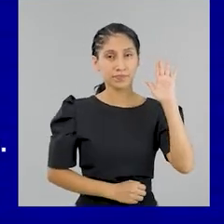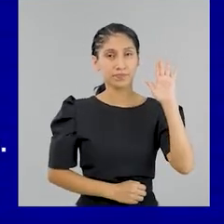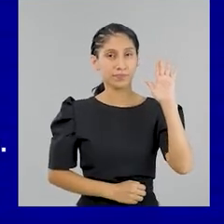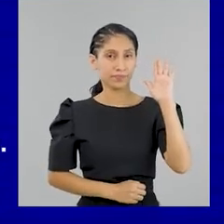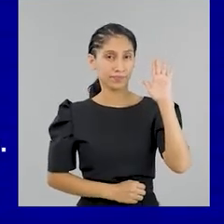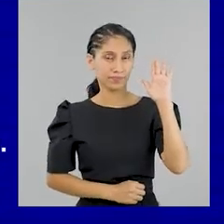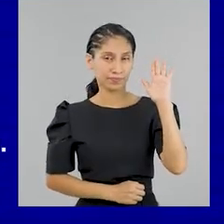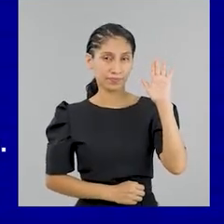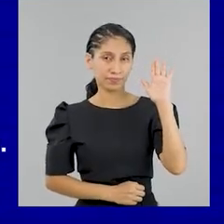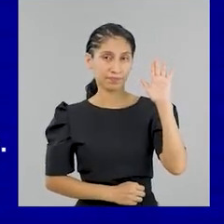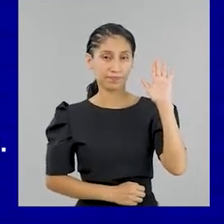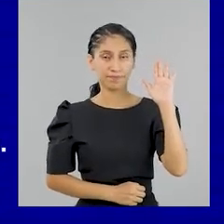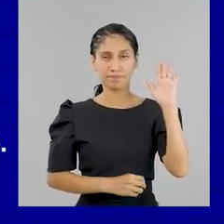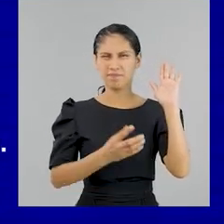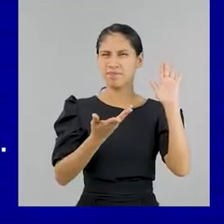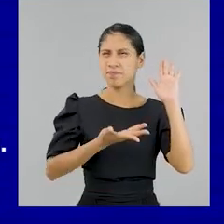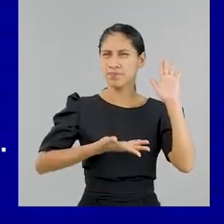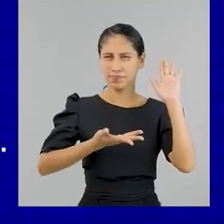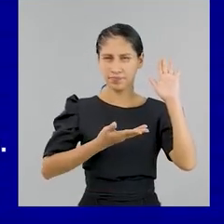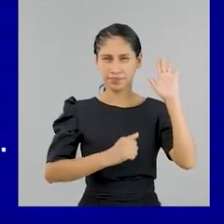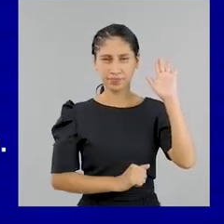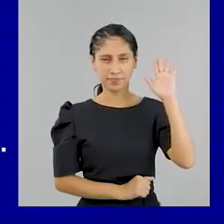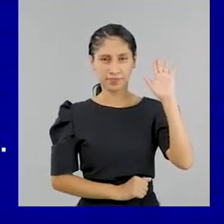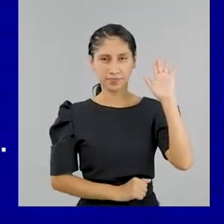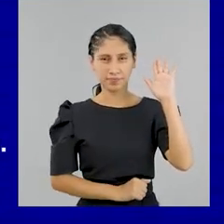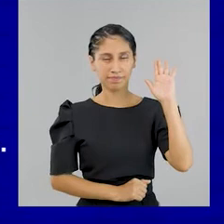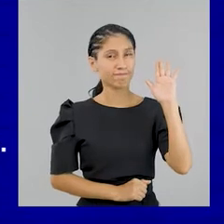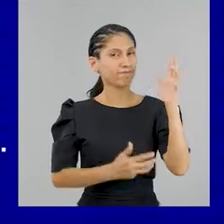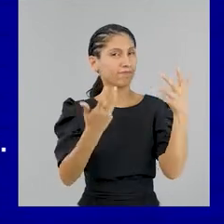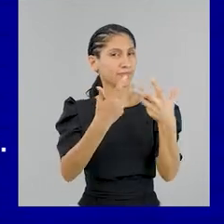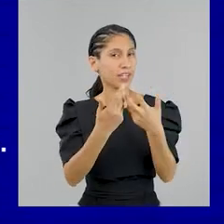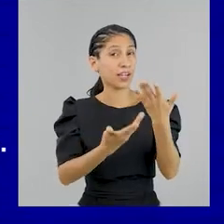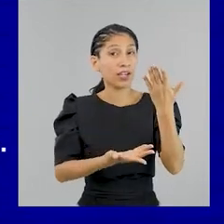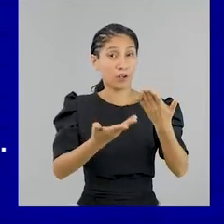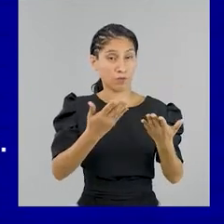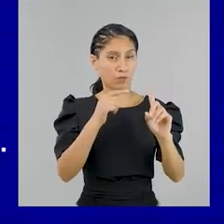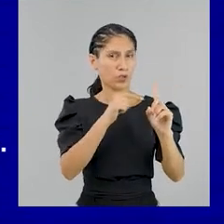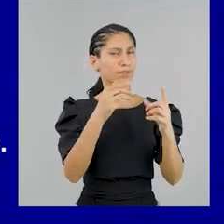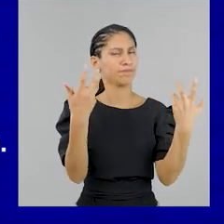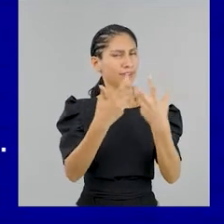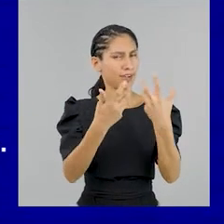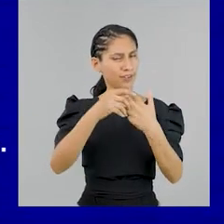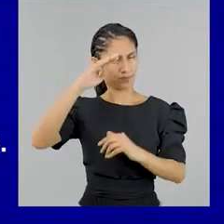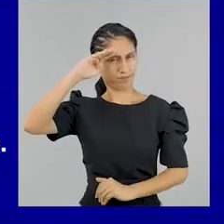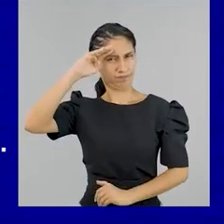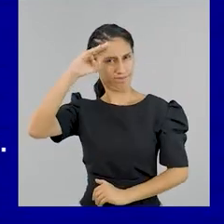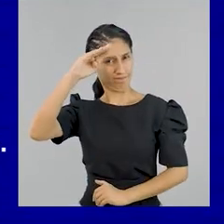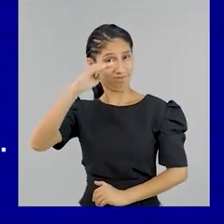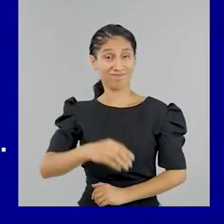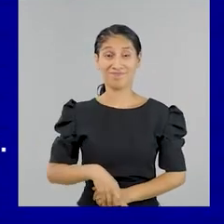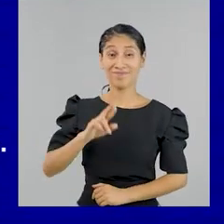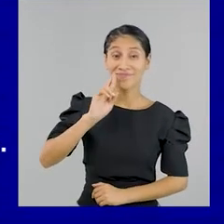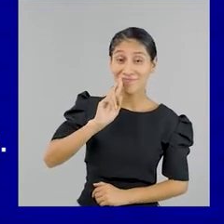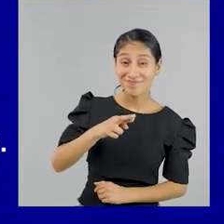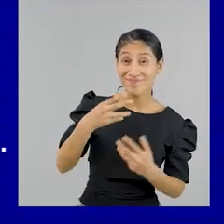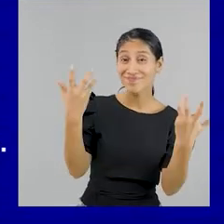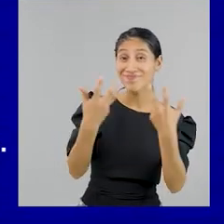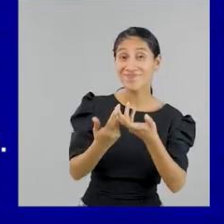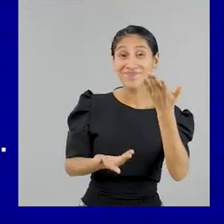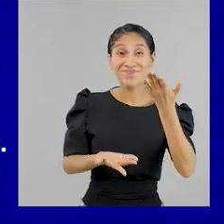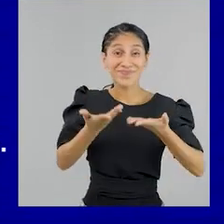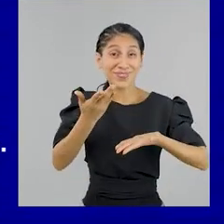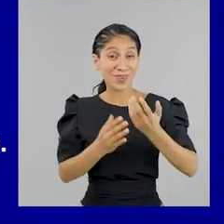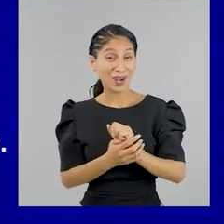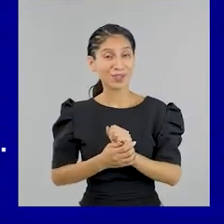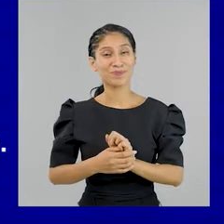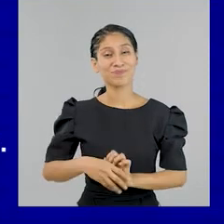Participa activamente en un proceso de cambio, concepto que define claramente a un militante. Entonces, la respuesta